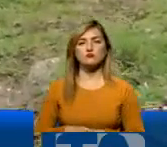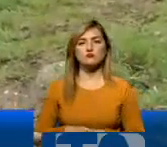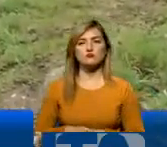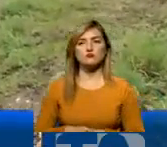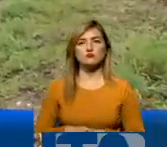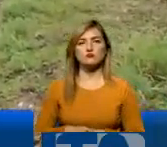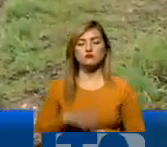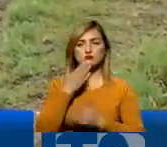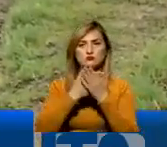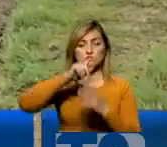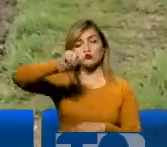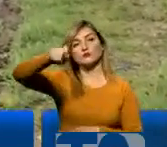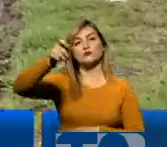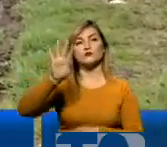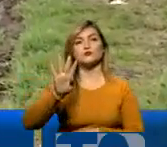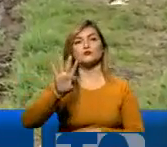las gracias a Teleamazonas que se ha